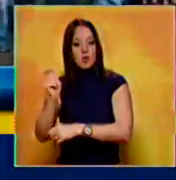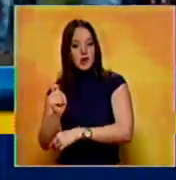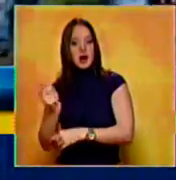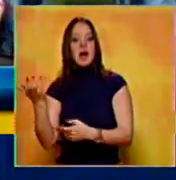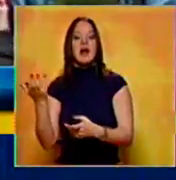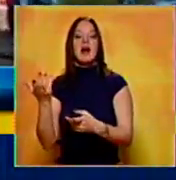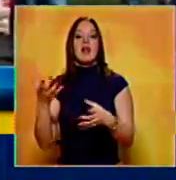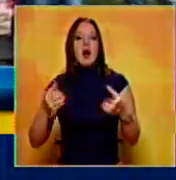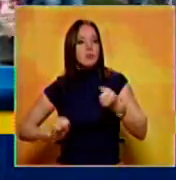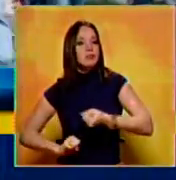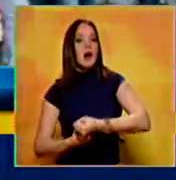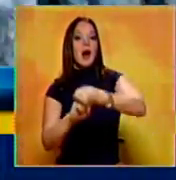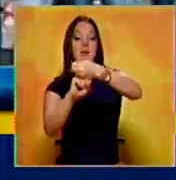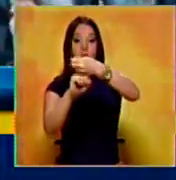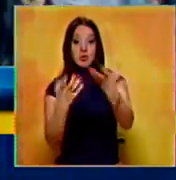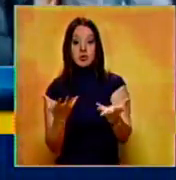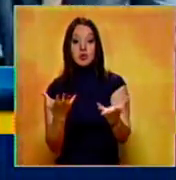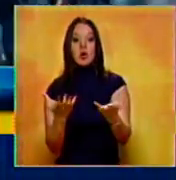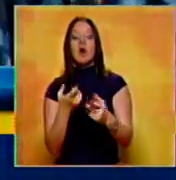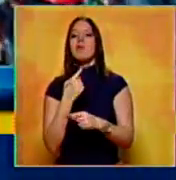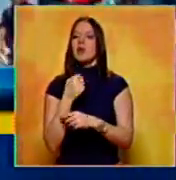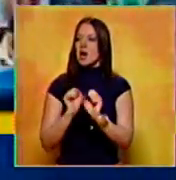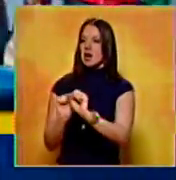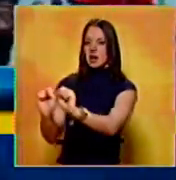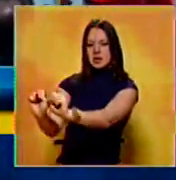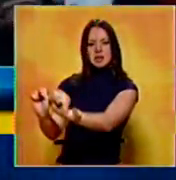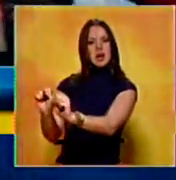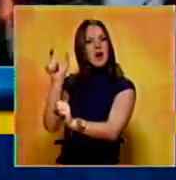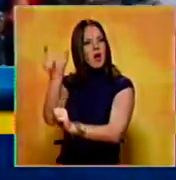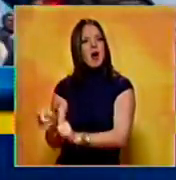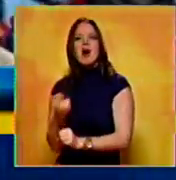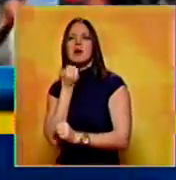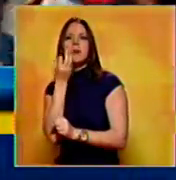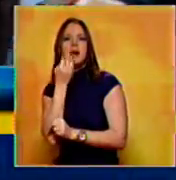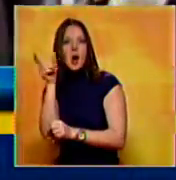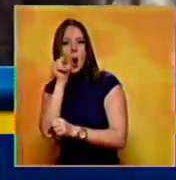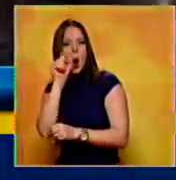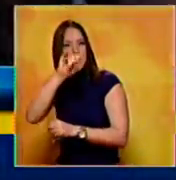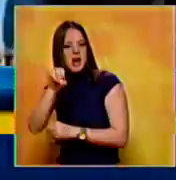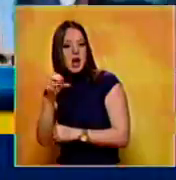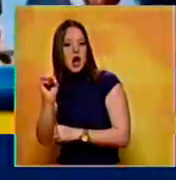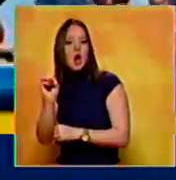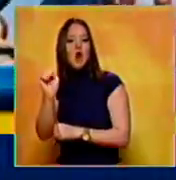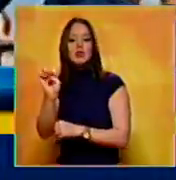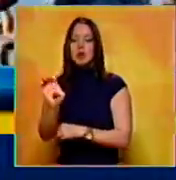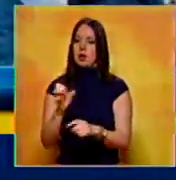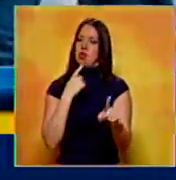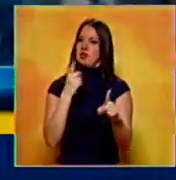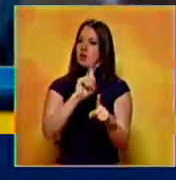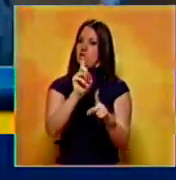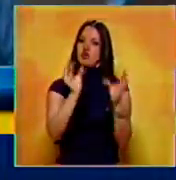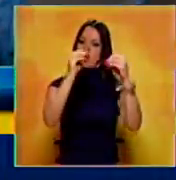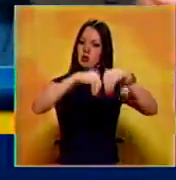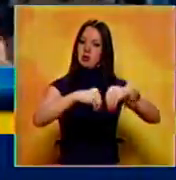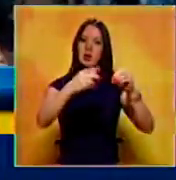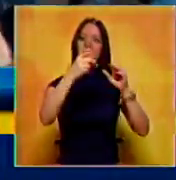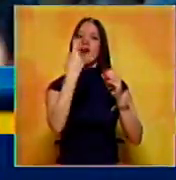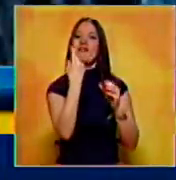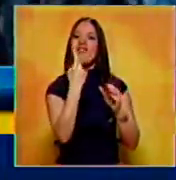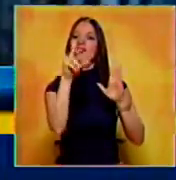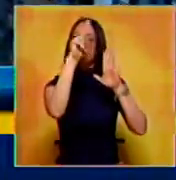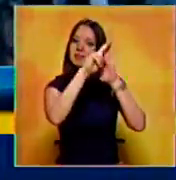accionistas, rechazaron las declaraciones de José Meléndez por considerar que no fue acordado según el estatuto